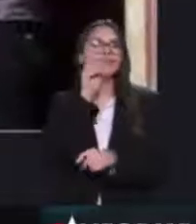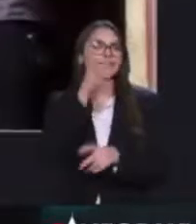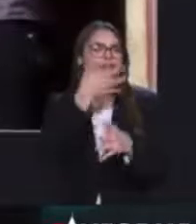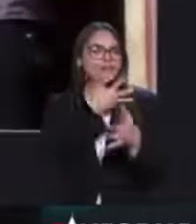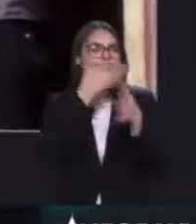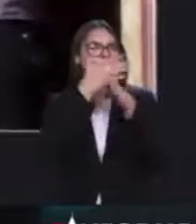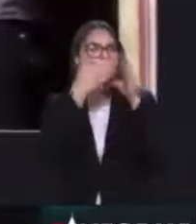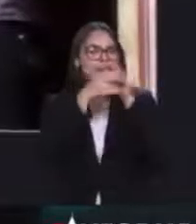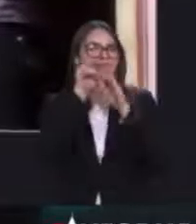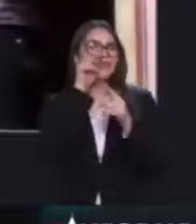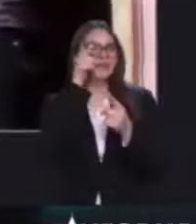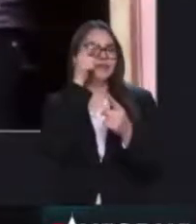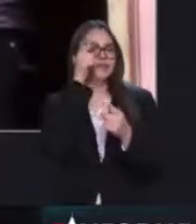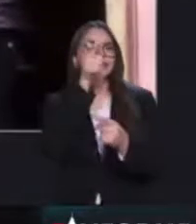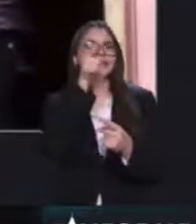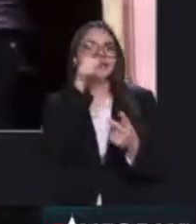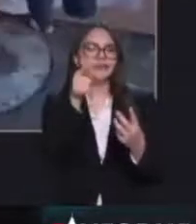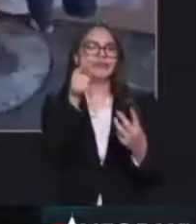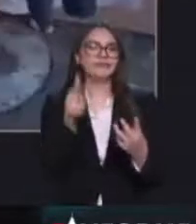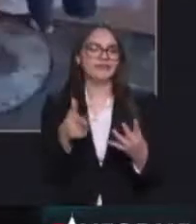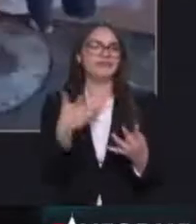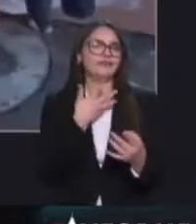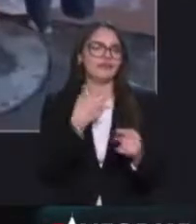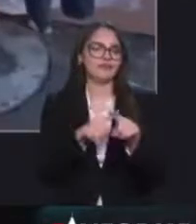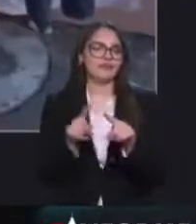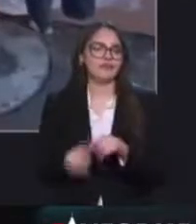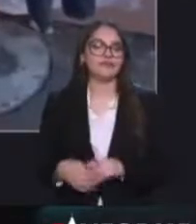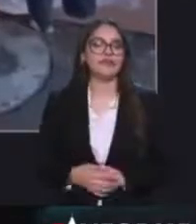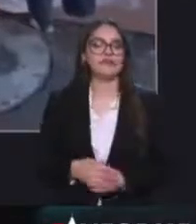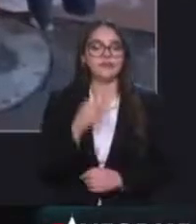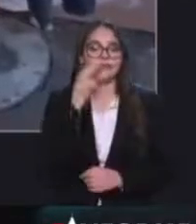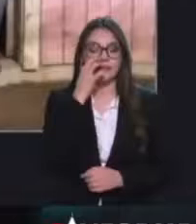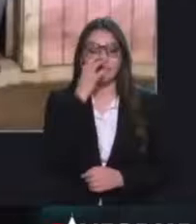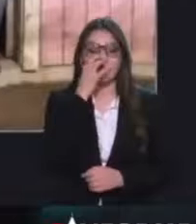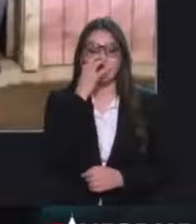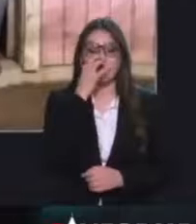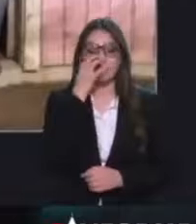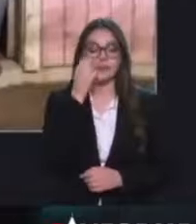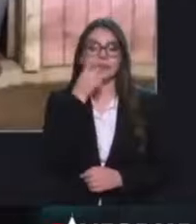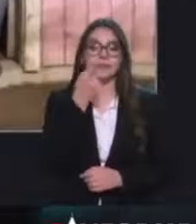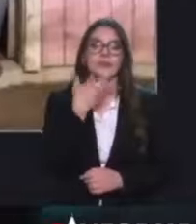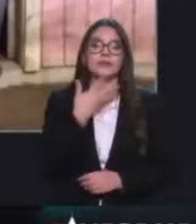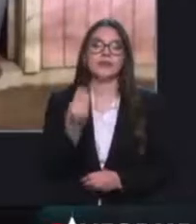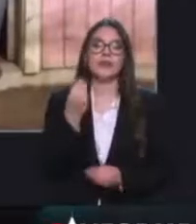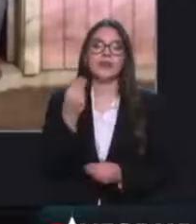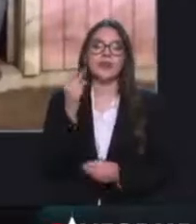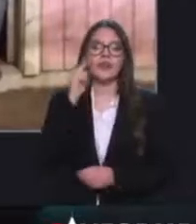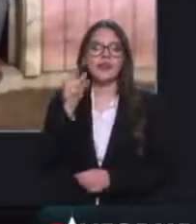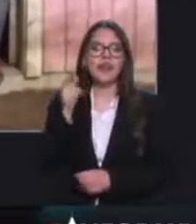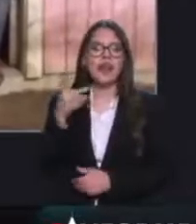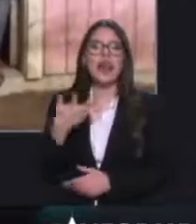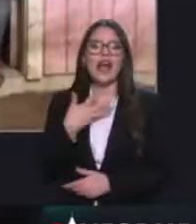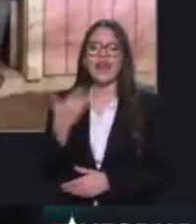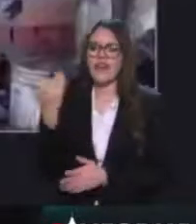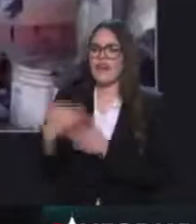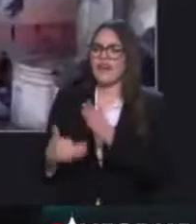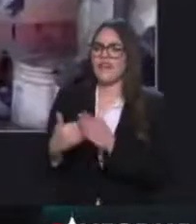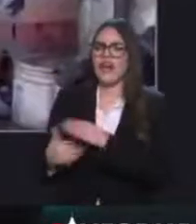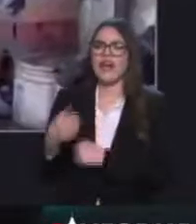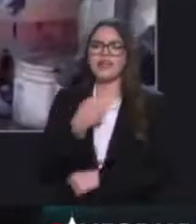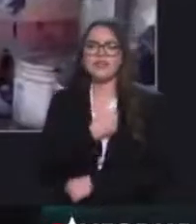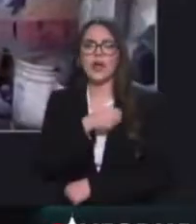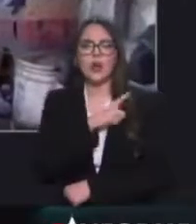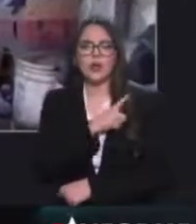detalles, porque pues mucho se ha dicho ahorita, por ejemplo, que aumentó la carencia por acceso a servicios de salud.